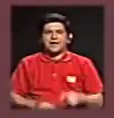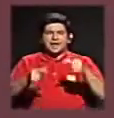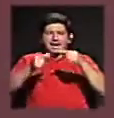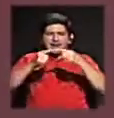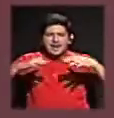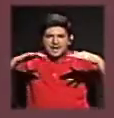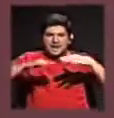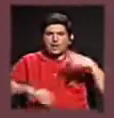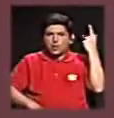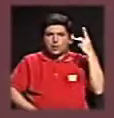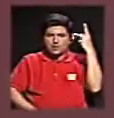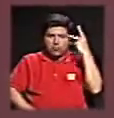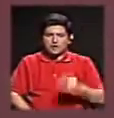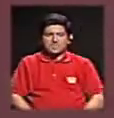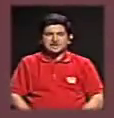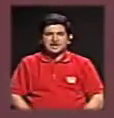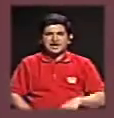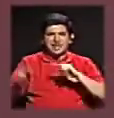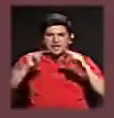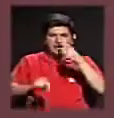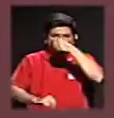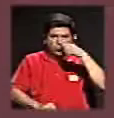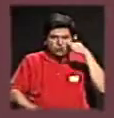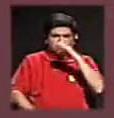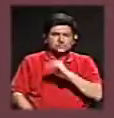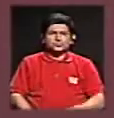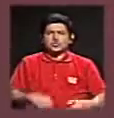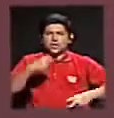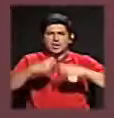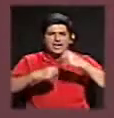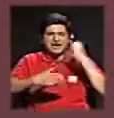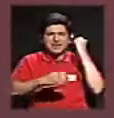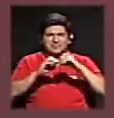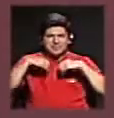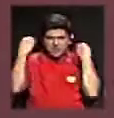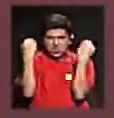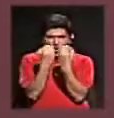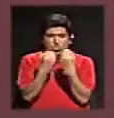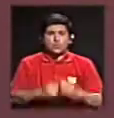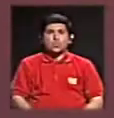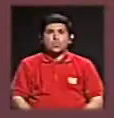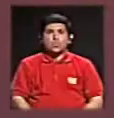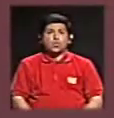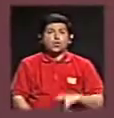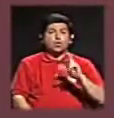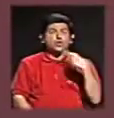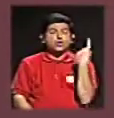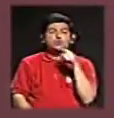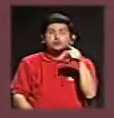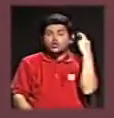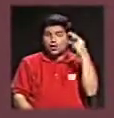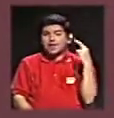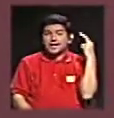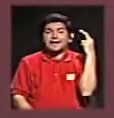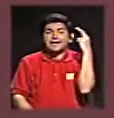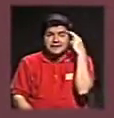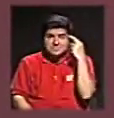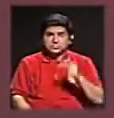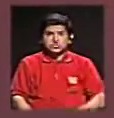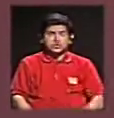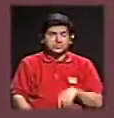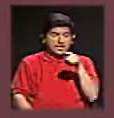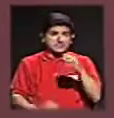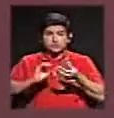del narcotráfico y el crimen organizado, vinculada, mas no la única causa de estos niveles